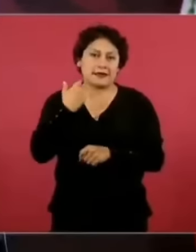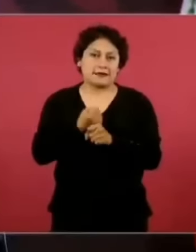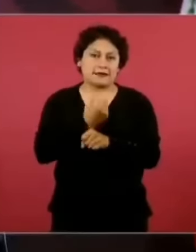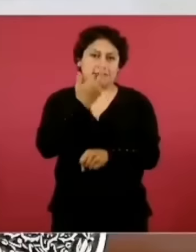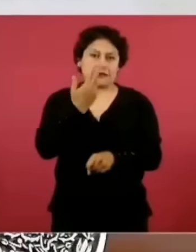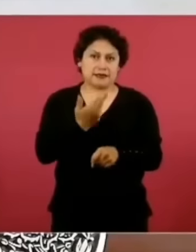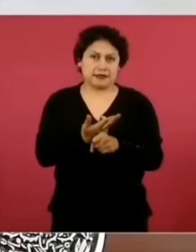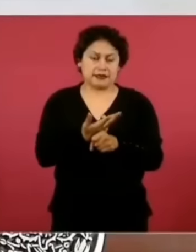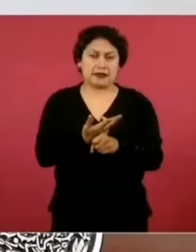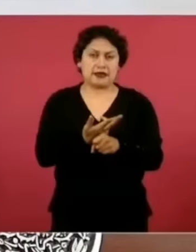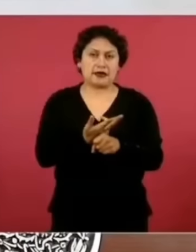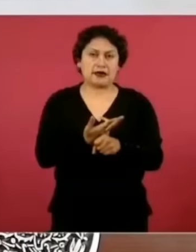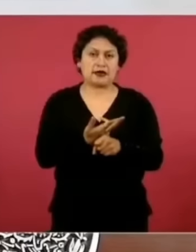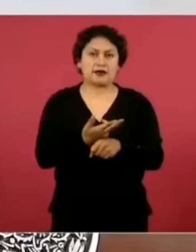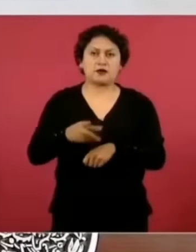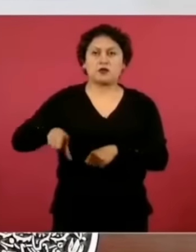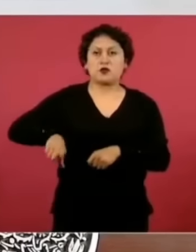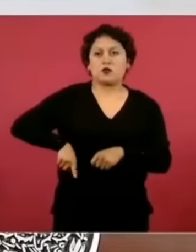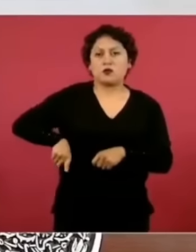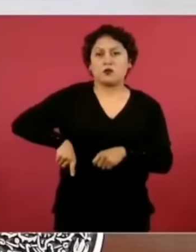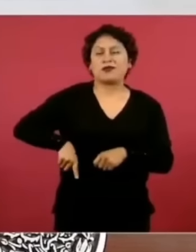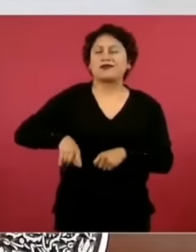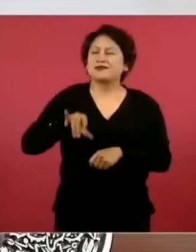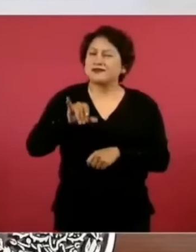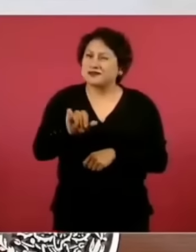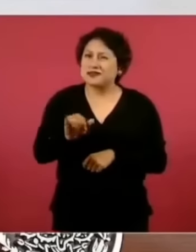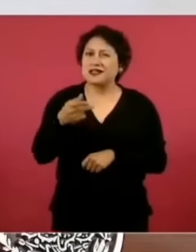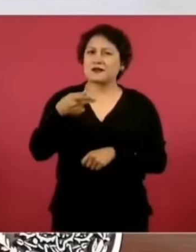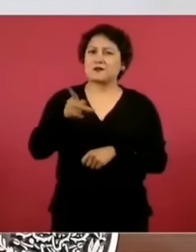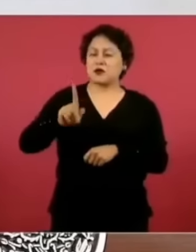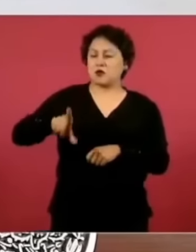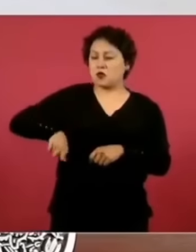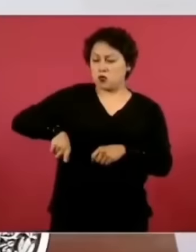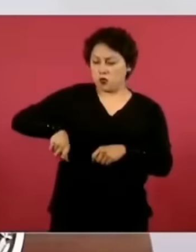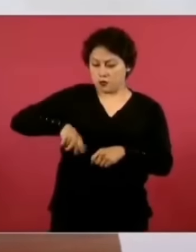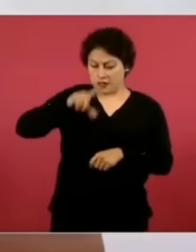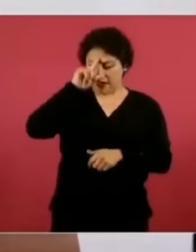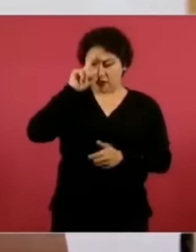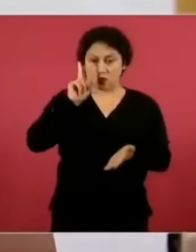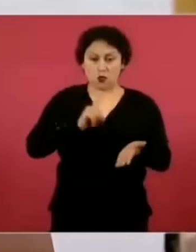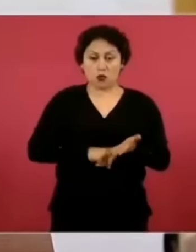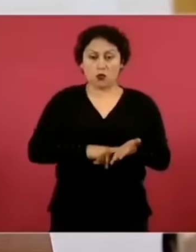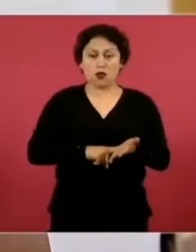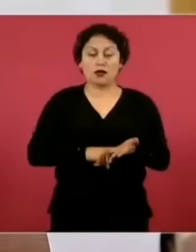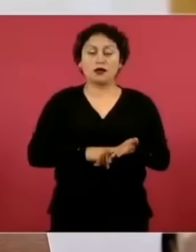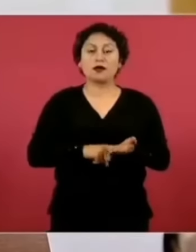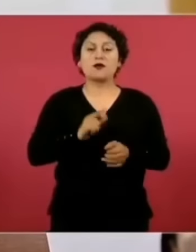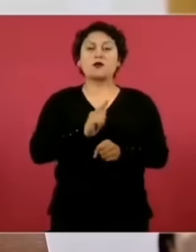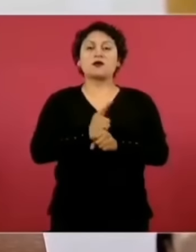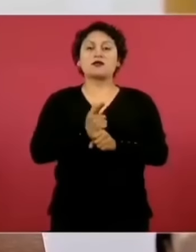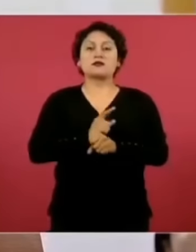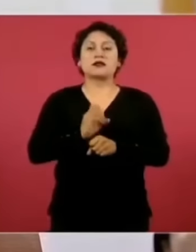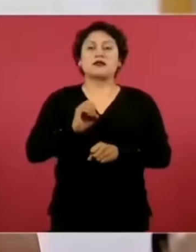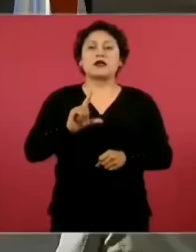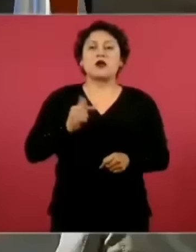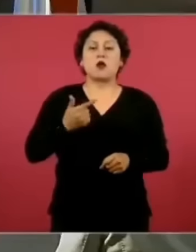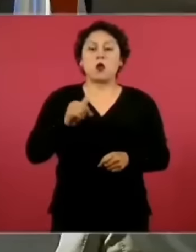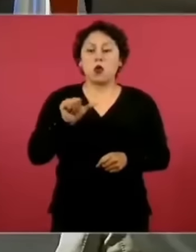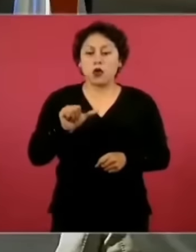de gobierno, sí, pero de gobernación no sé si estaba la licenciada Olga o